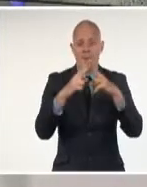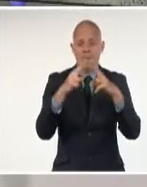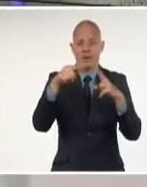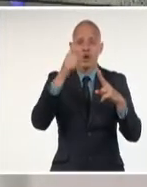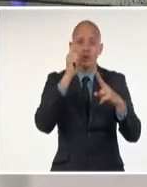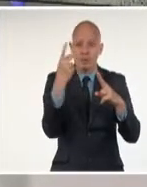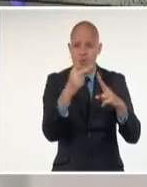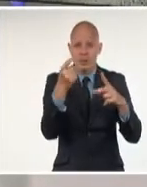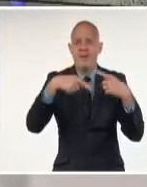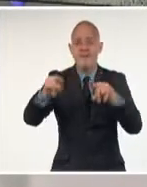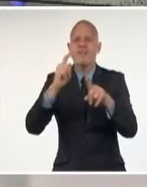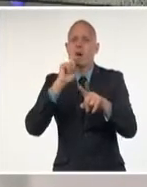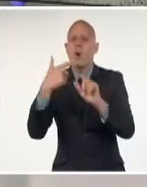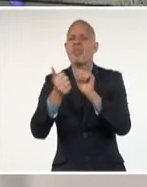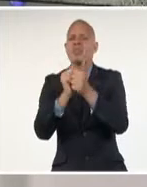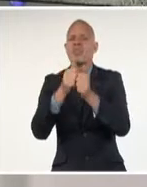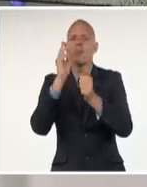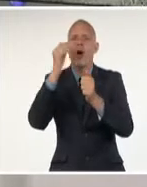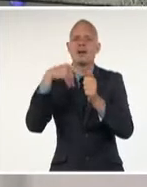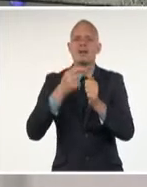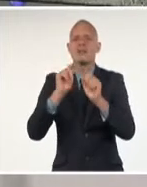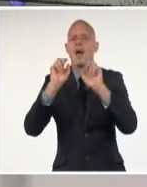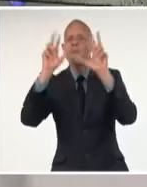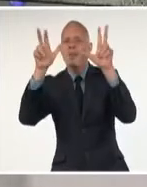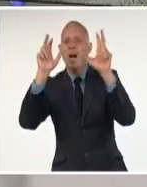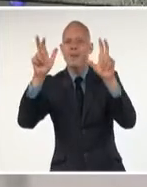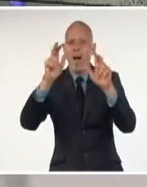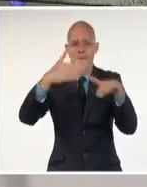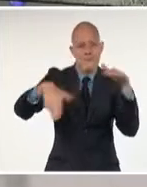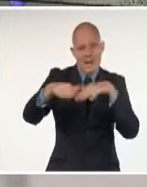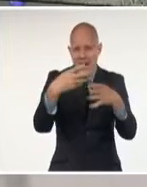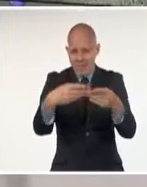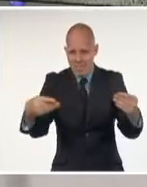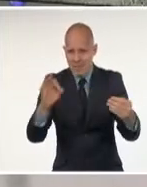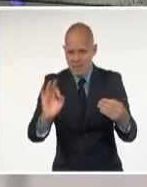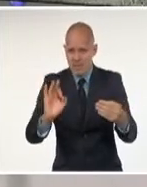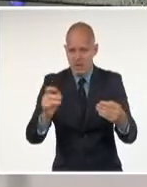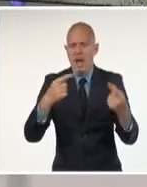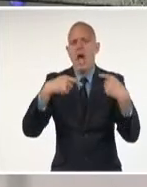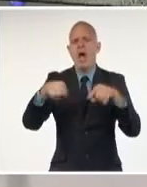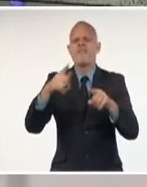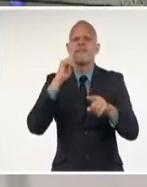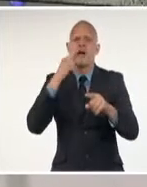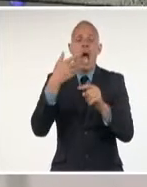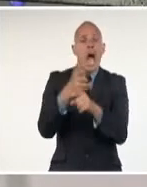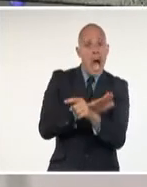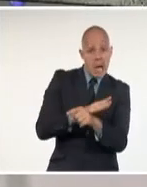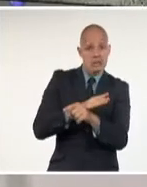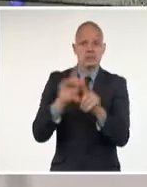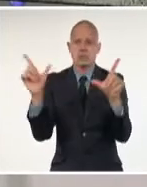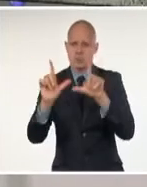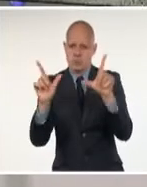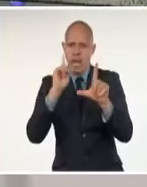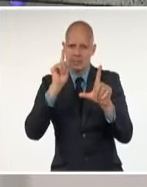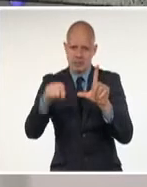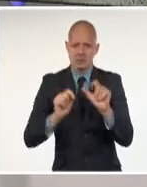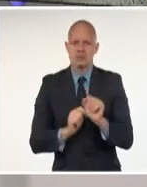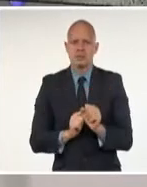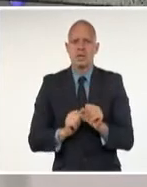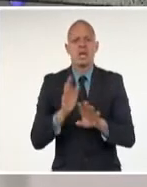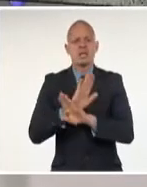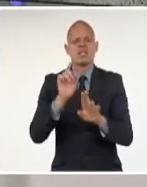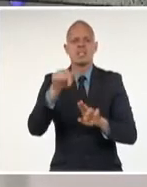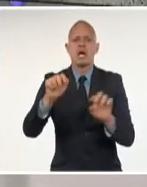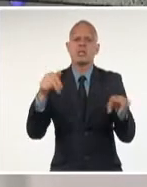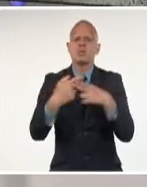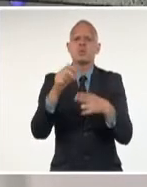Lady Sánchez y Leila Martínez Mailén Delices debutarán este sábado en las semifinales del torneo preolímpico continental de voleibol de playa, que se disputa desde hoy